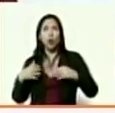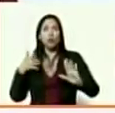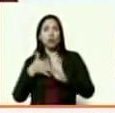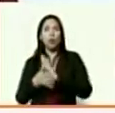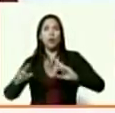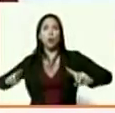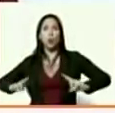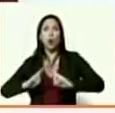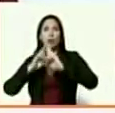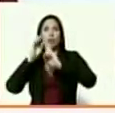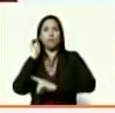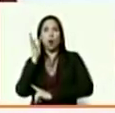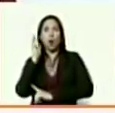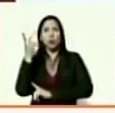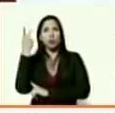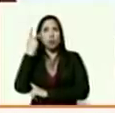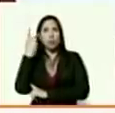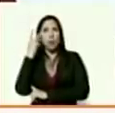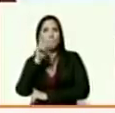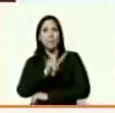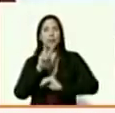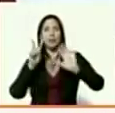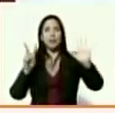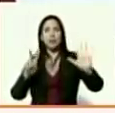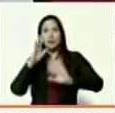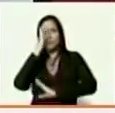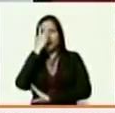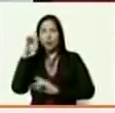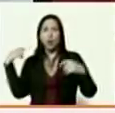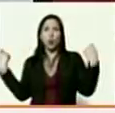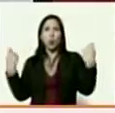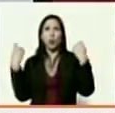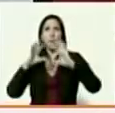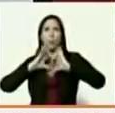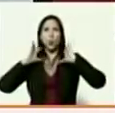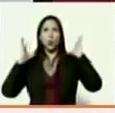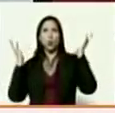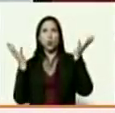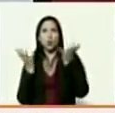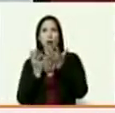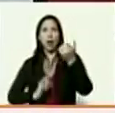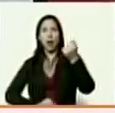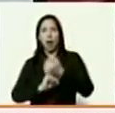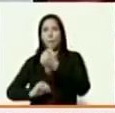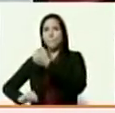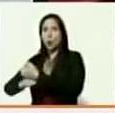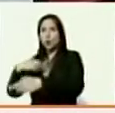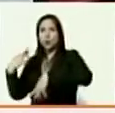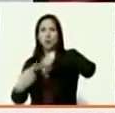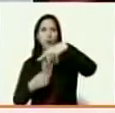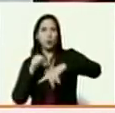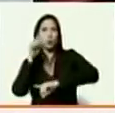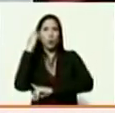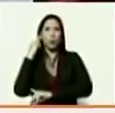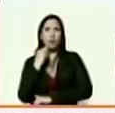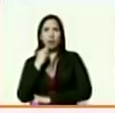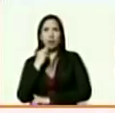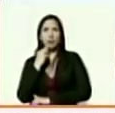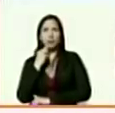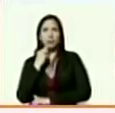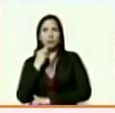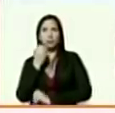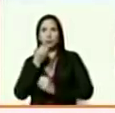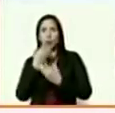foro de Sao Paulo. El 27 de febrero, hay una jornada mundial de apoyo a la Revolución Bolivariana. Bueno,